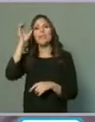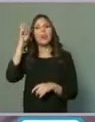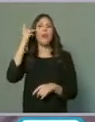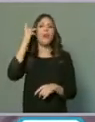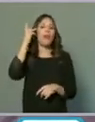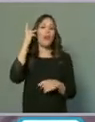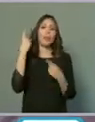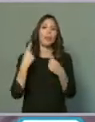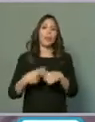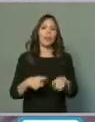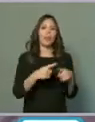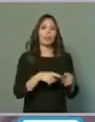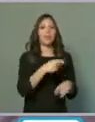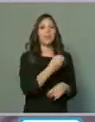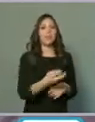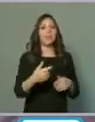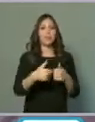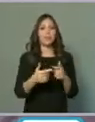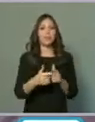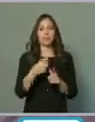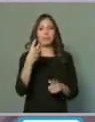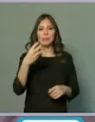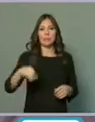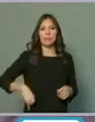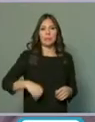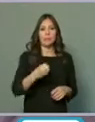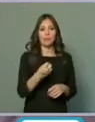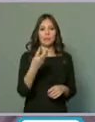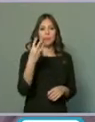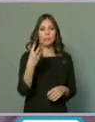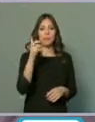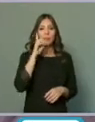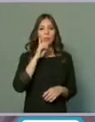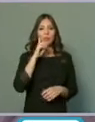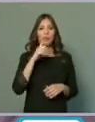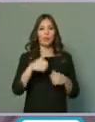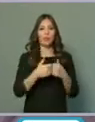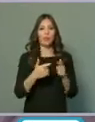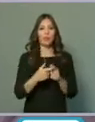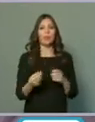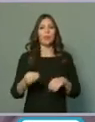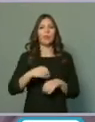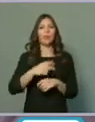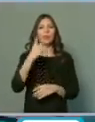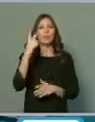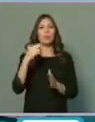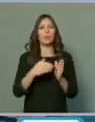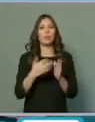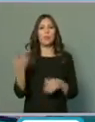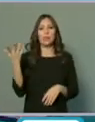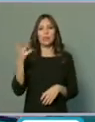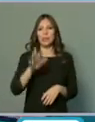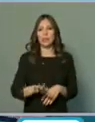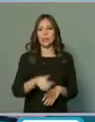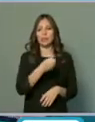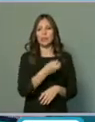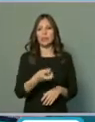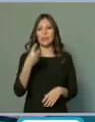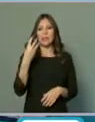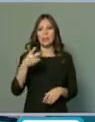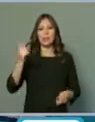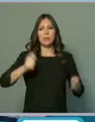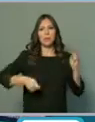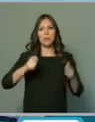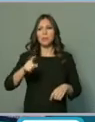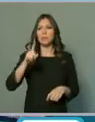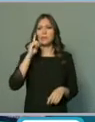bien interesante, es de 3 chicas, ellas se formaron en 2010 y han tenido 2 bateristas hombres en su alineación y a pesar de eso ellas siguen diciendo,